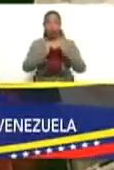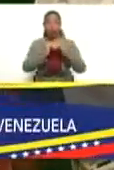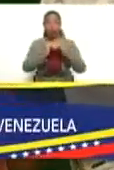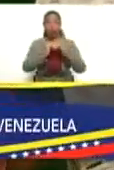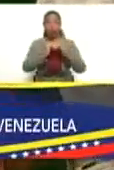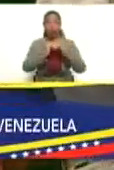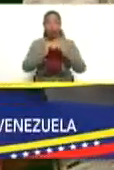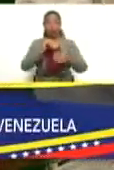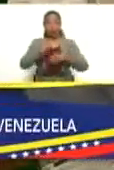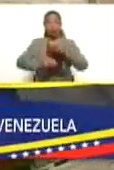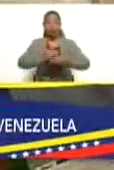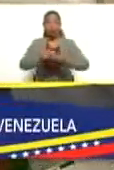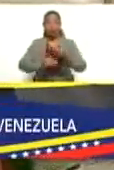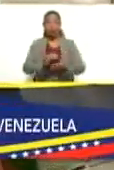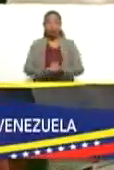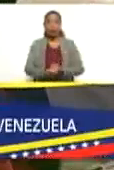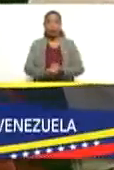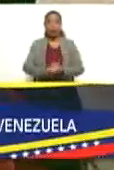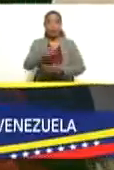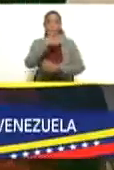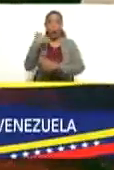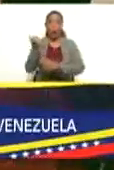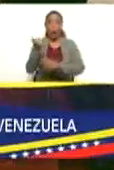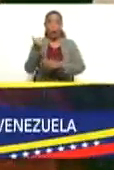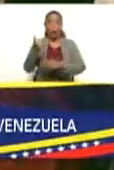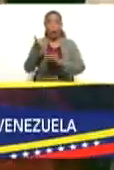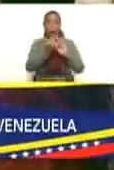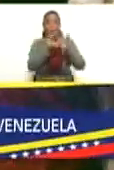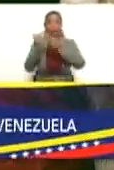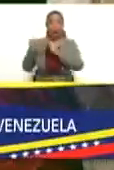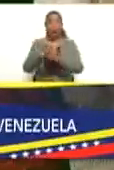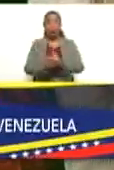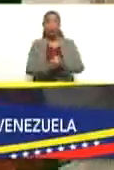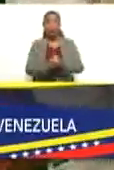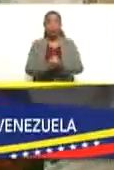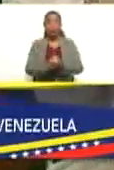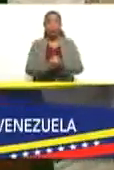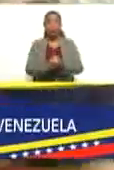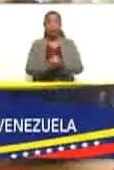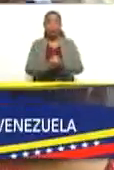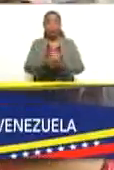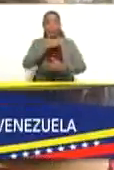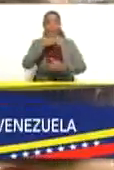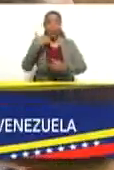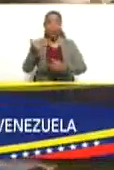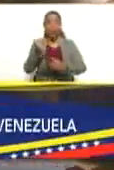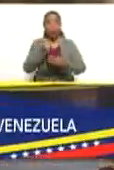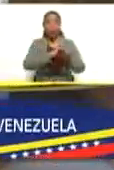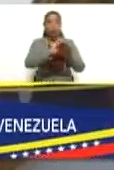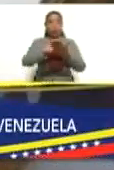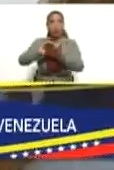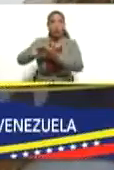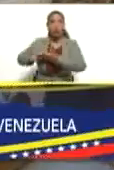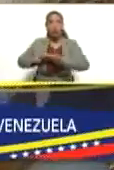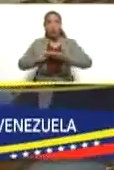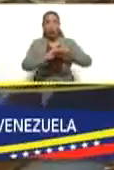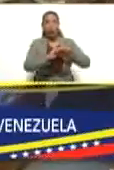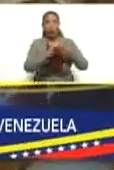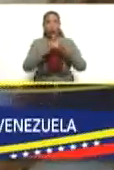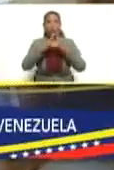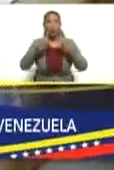estamos mejorando el urbanismo. Mejorando el urbanismo. Hemos recuperado todo